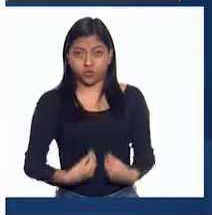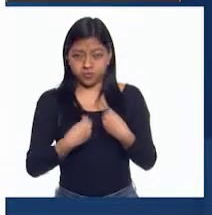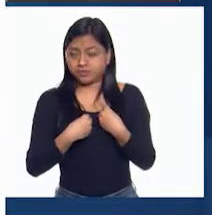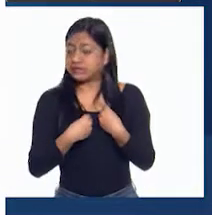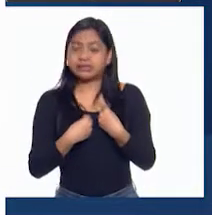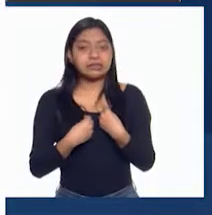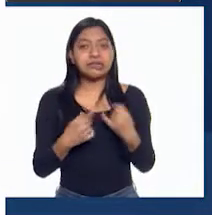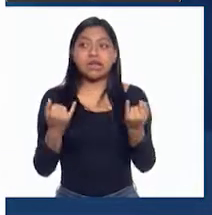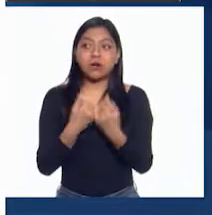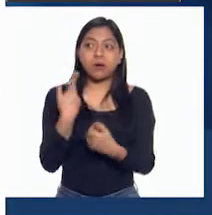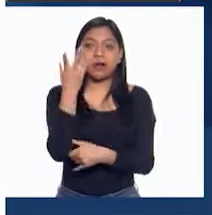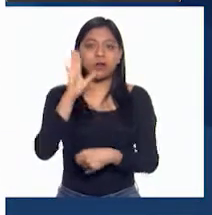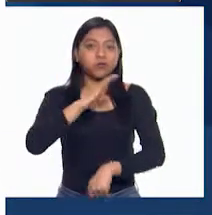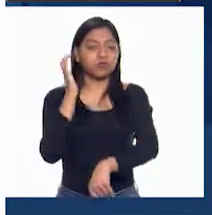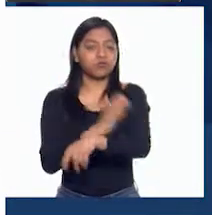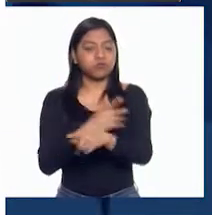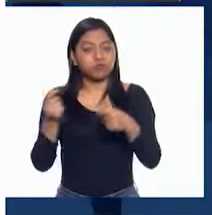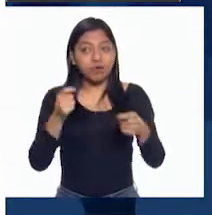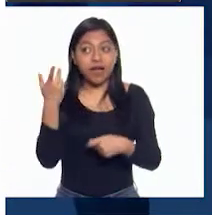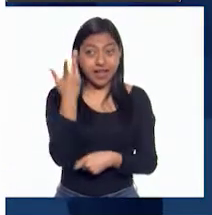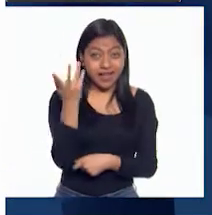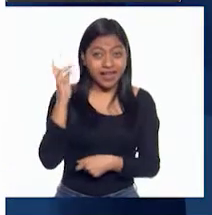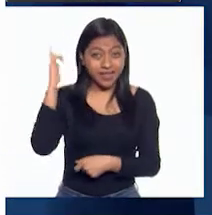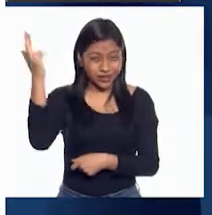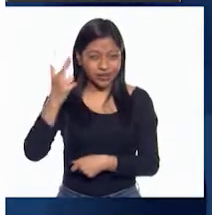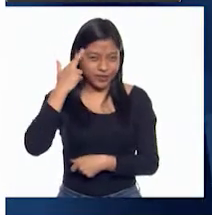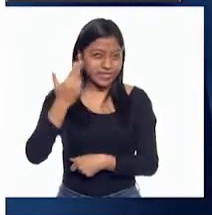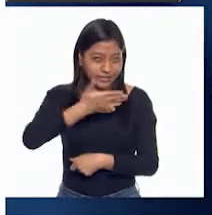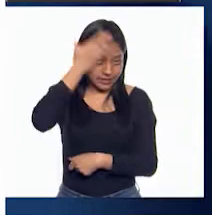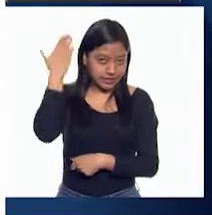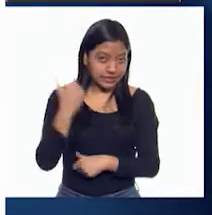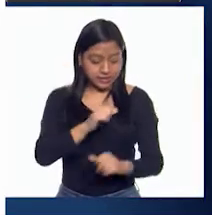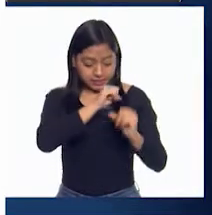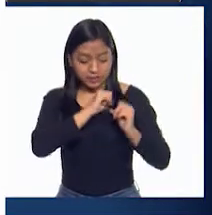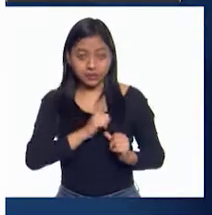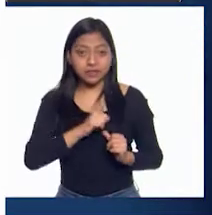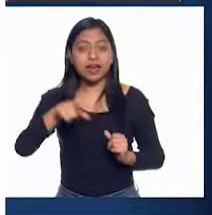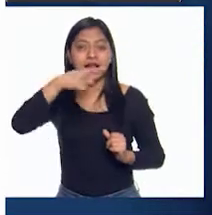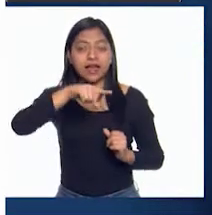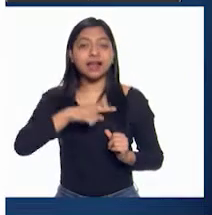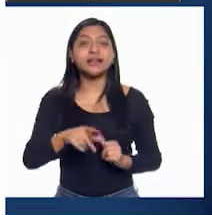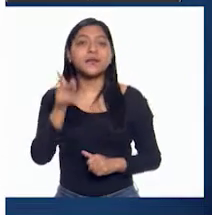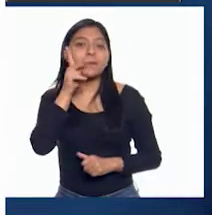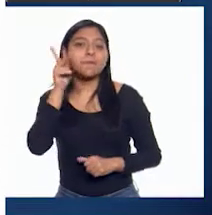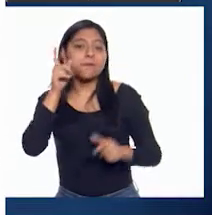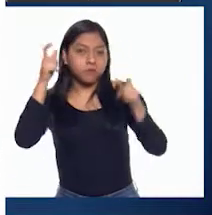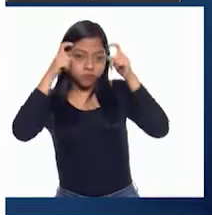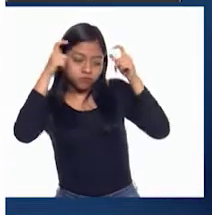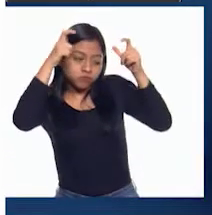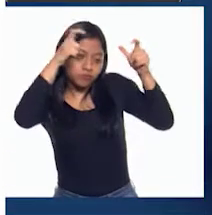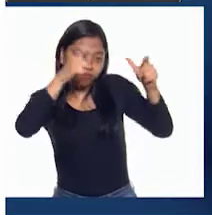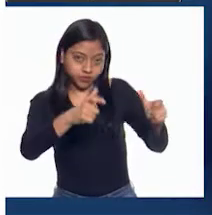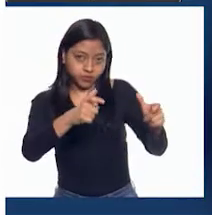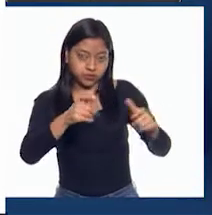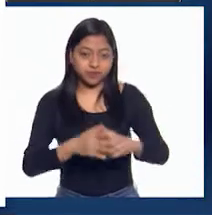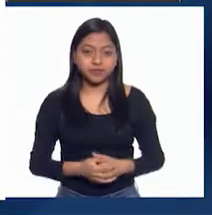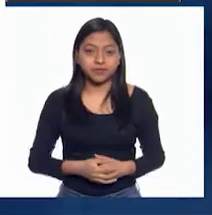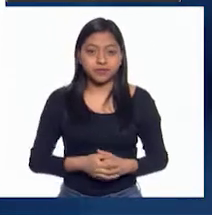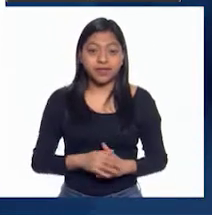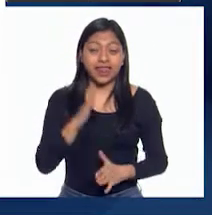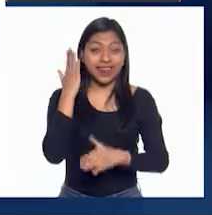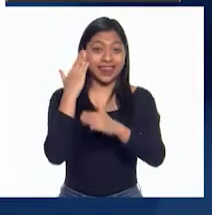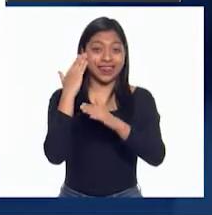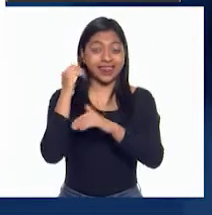que incluso los reyes más poderosos de la Edad Media eran coronados por el Papa. Pues bien, en el